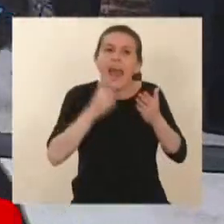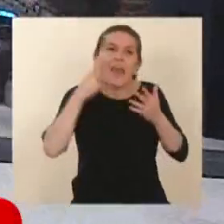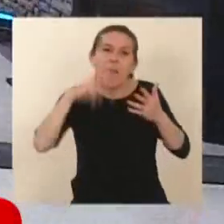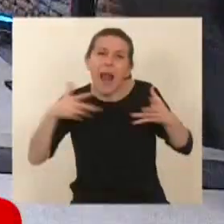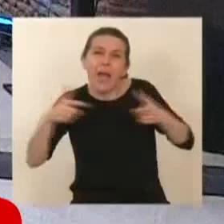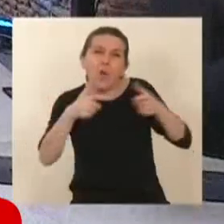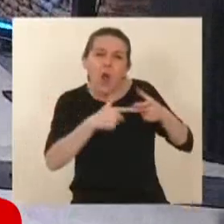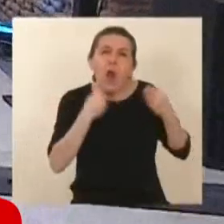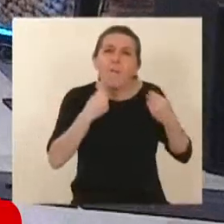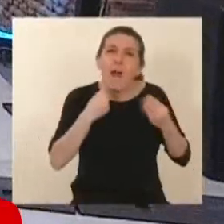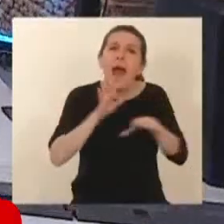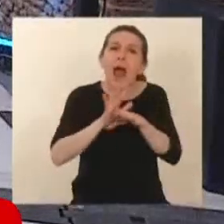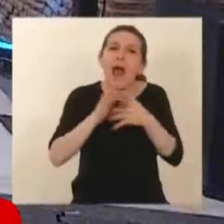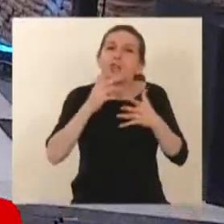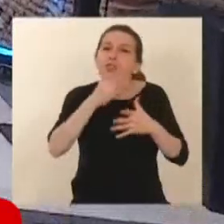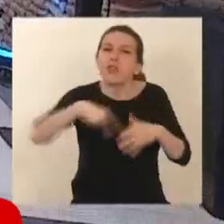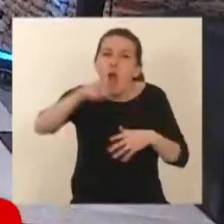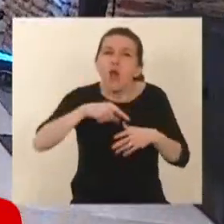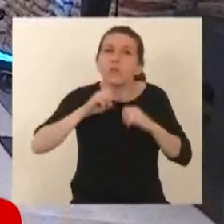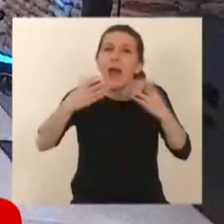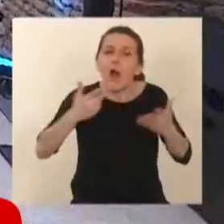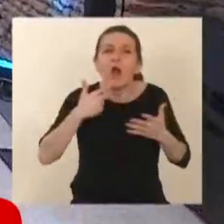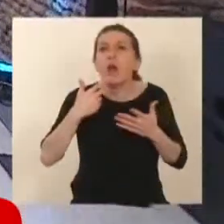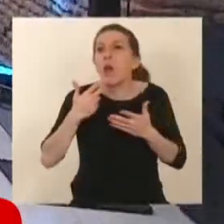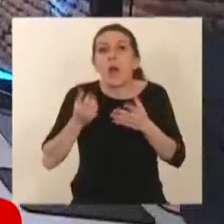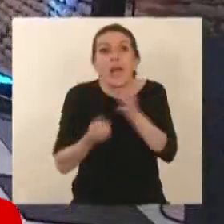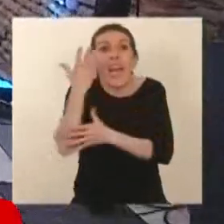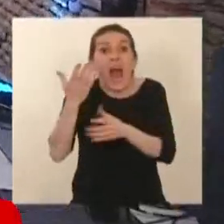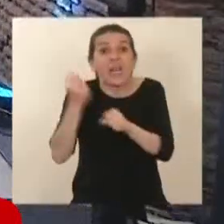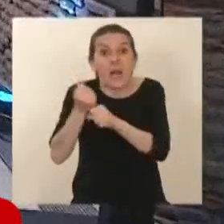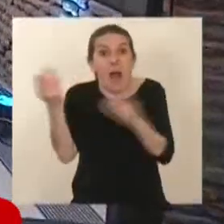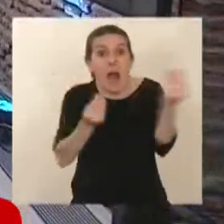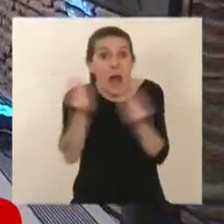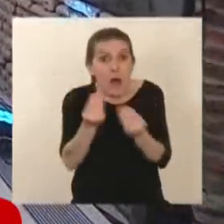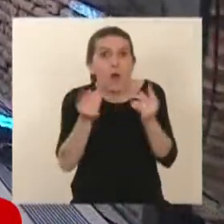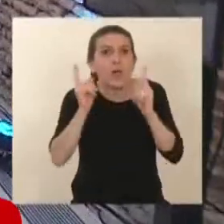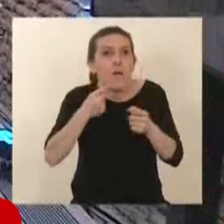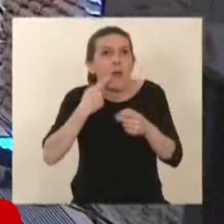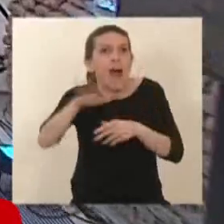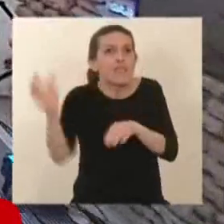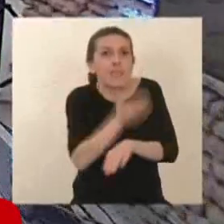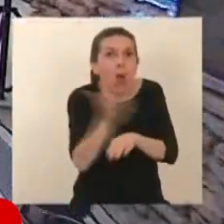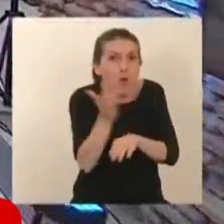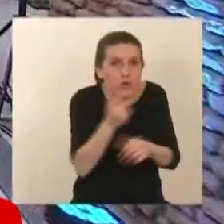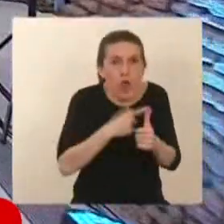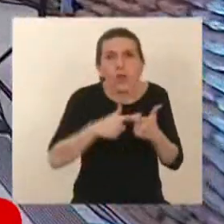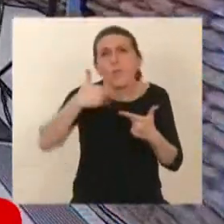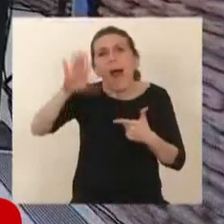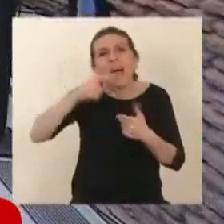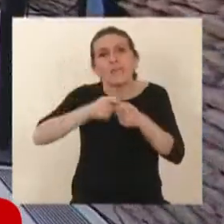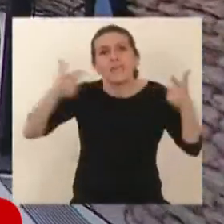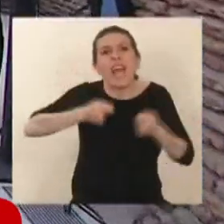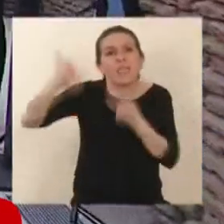Argentina, de ir generando políticas en pos de la generación de trabajo, de generar más valor agregado, más